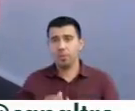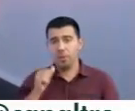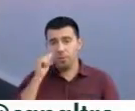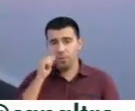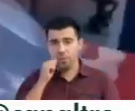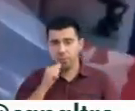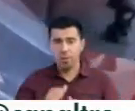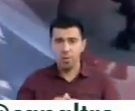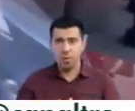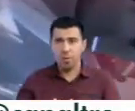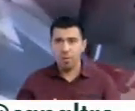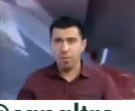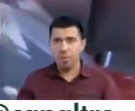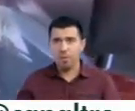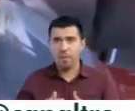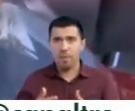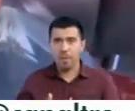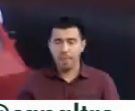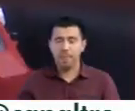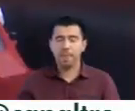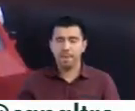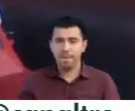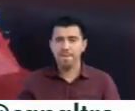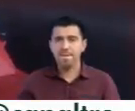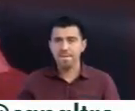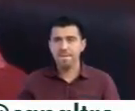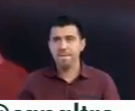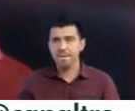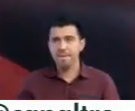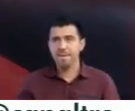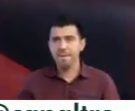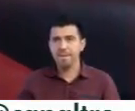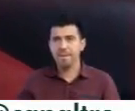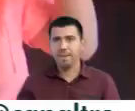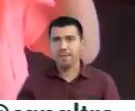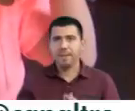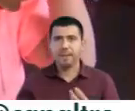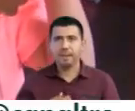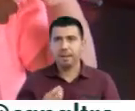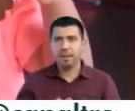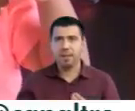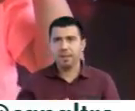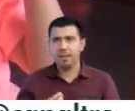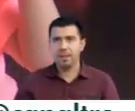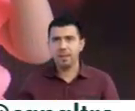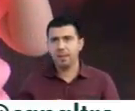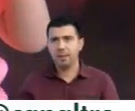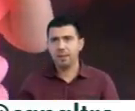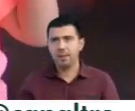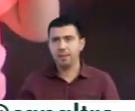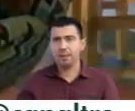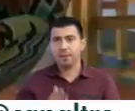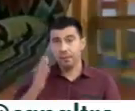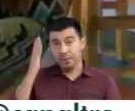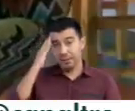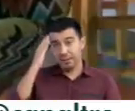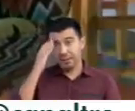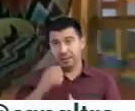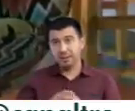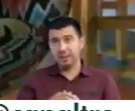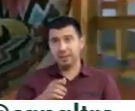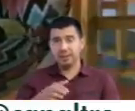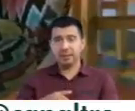emoción, la expectativa de algo que nunca habíamos visto. El saber que eran